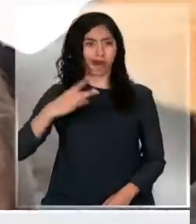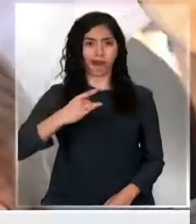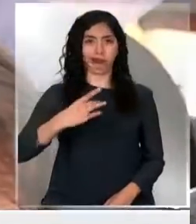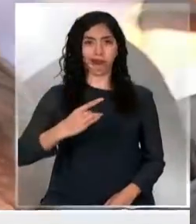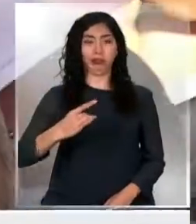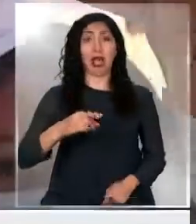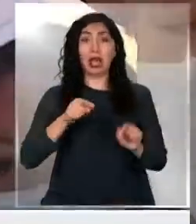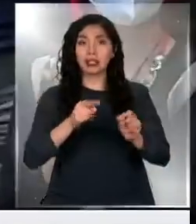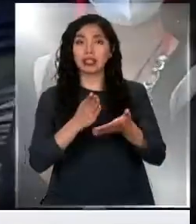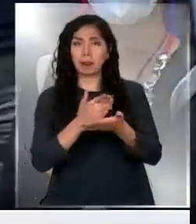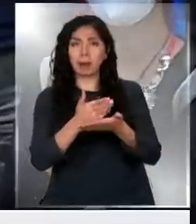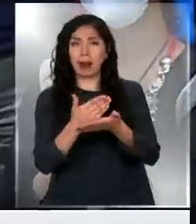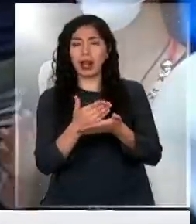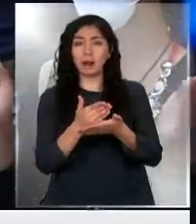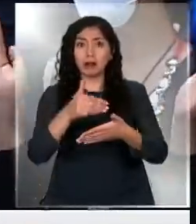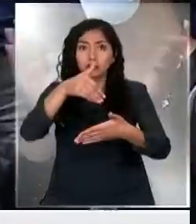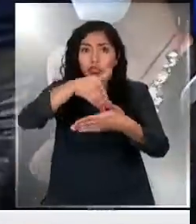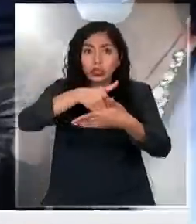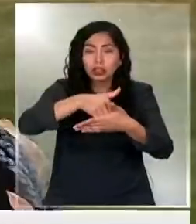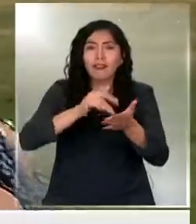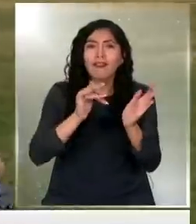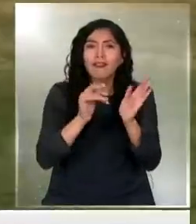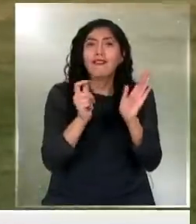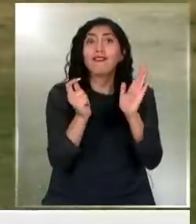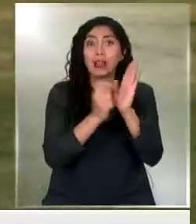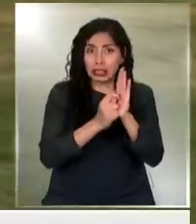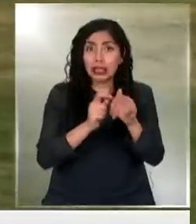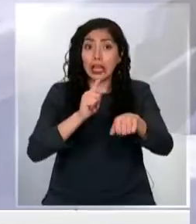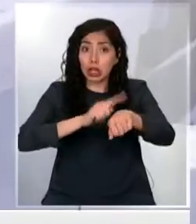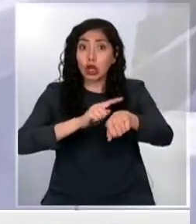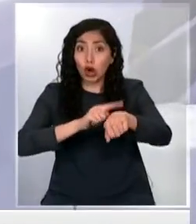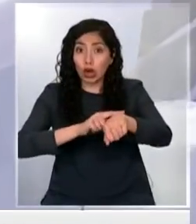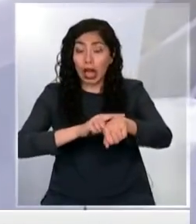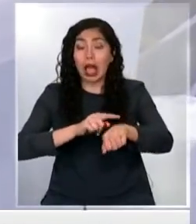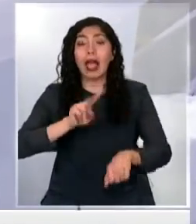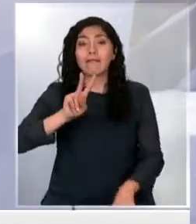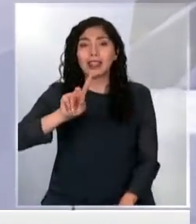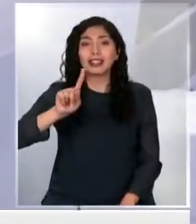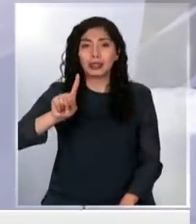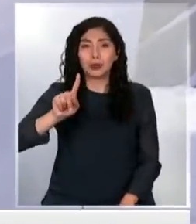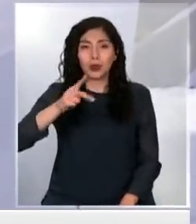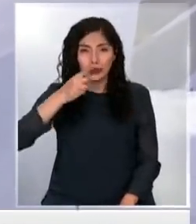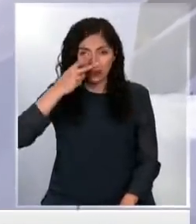preparan para la eliminatoria que tiene fecha y hora, este 21 de noviembre.